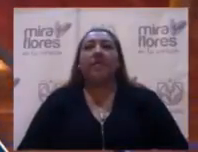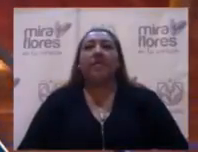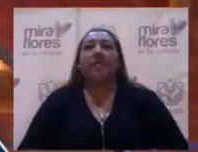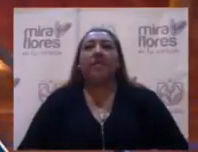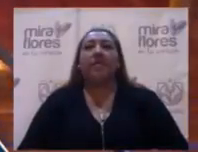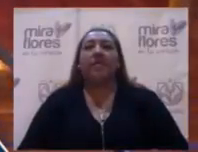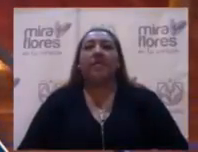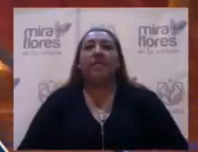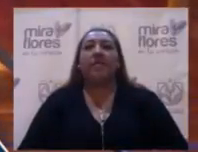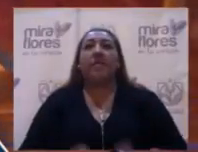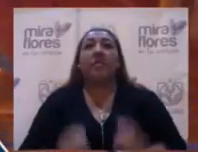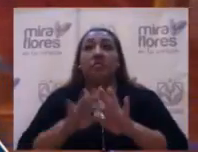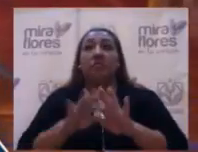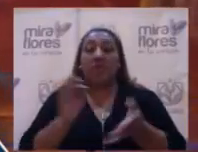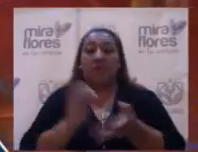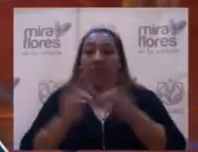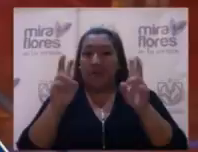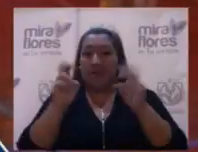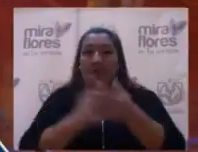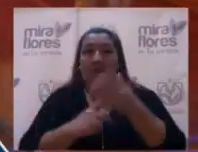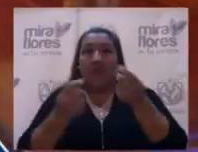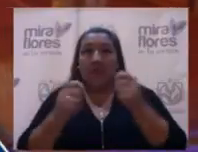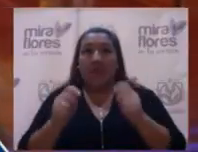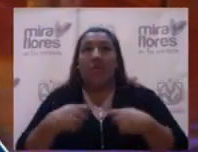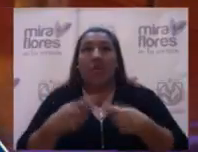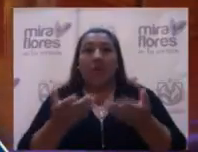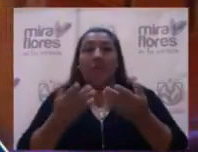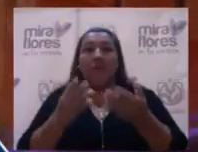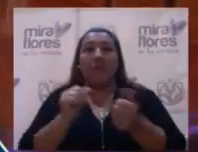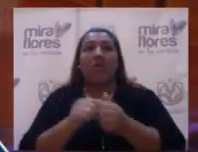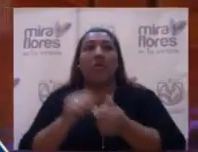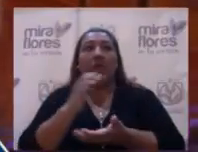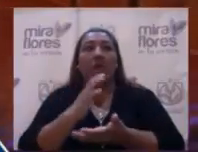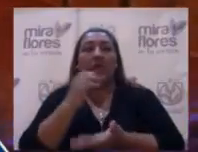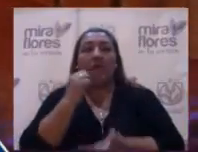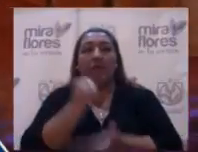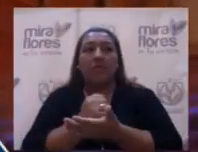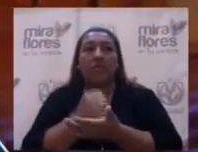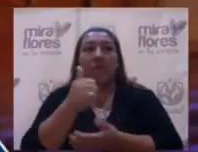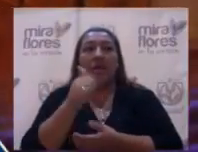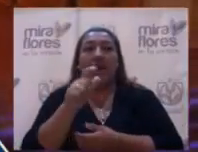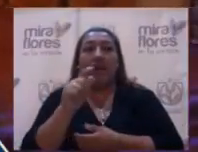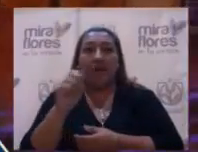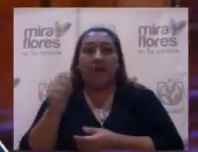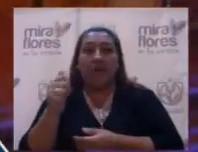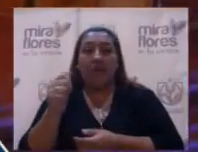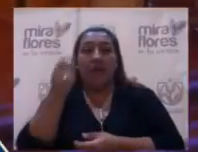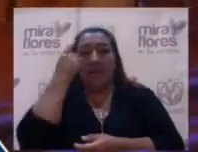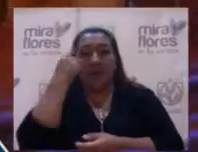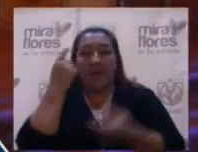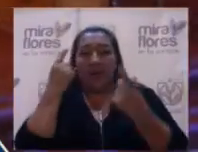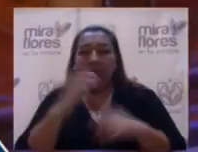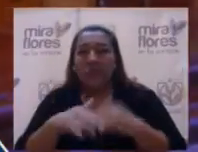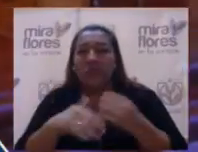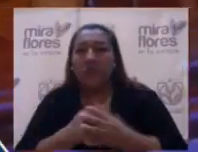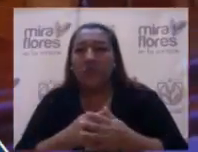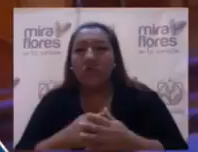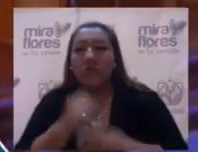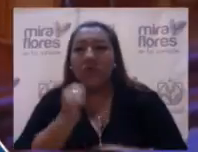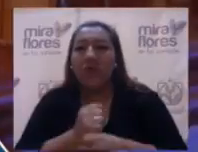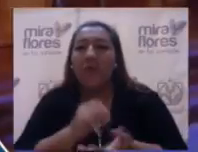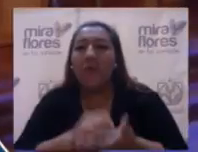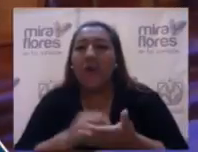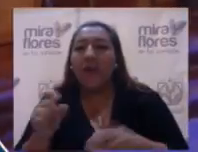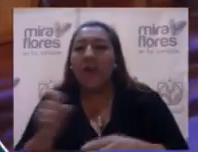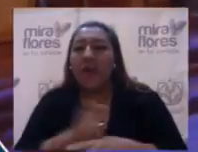Es todo, señor alcalde. No habiendo más temas que tratar, voy a pedir la exoneración de aprobación del acta para la ejecución